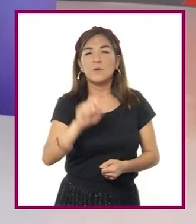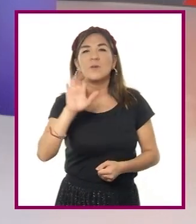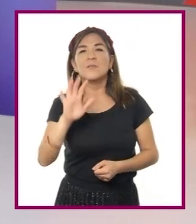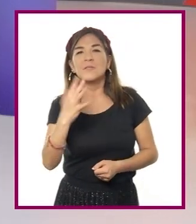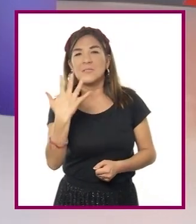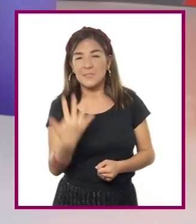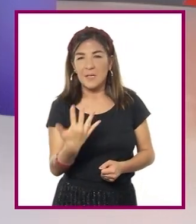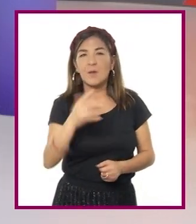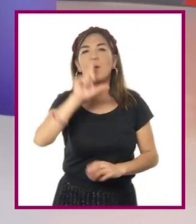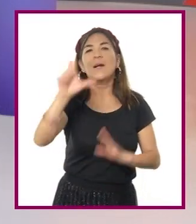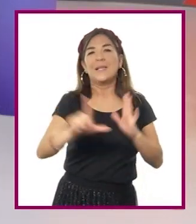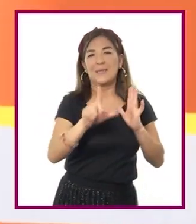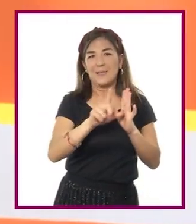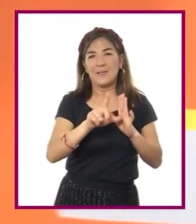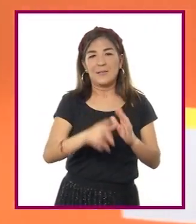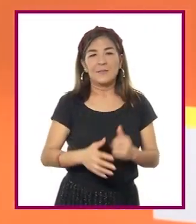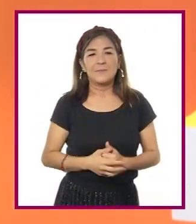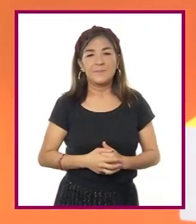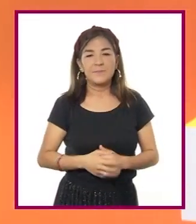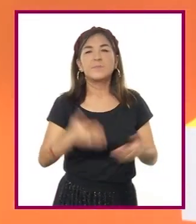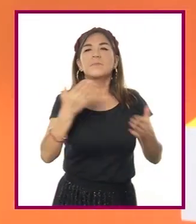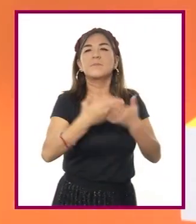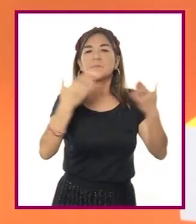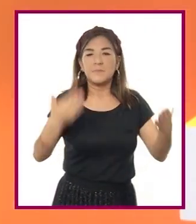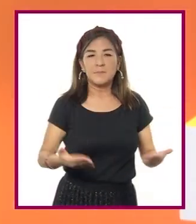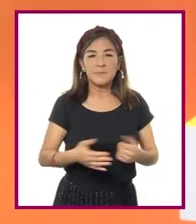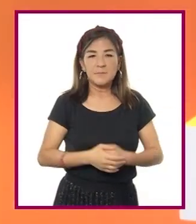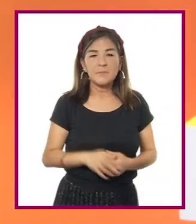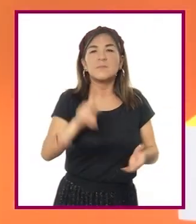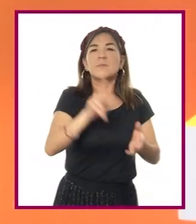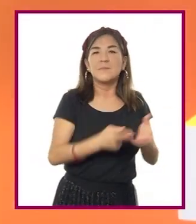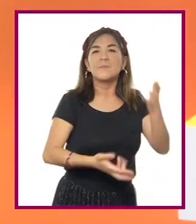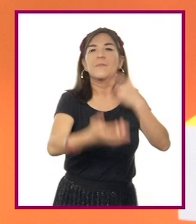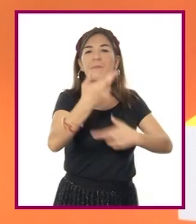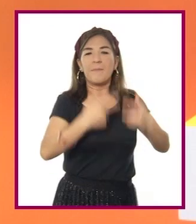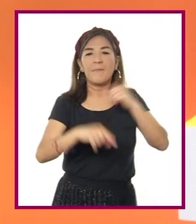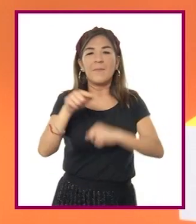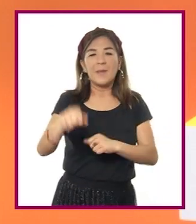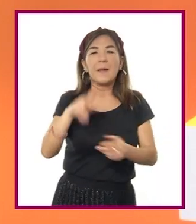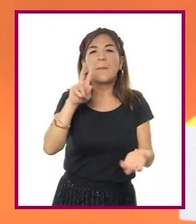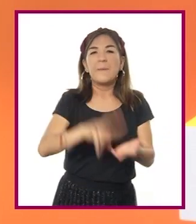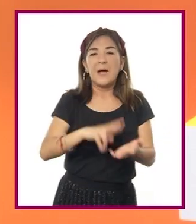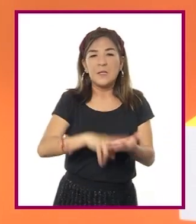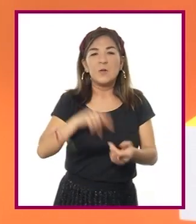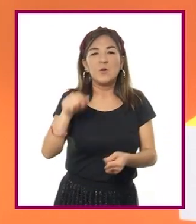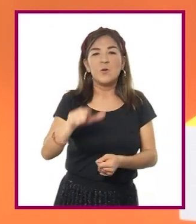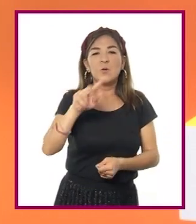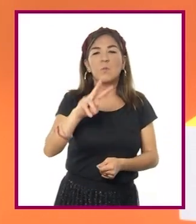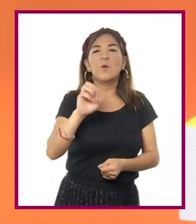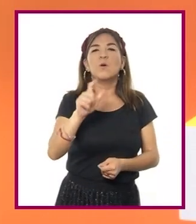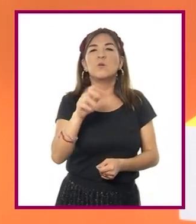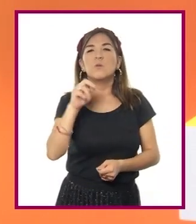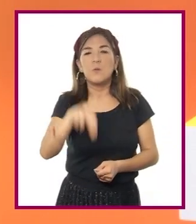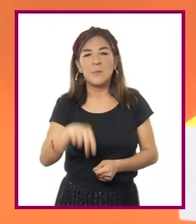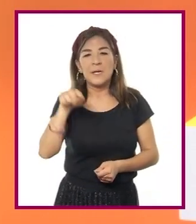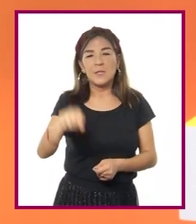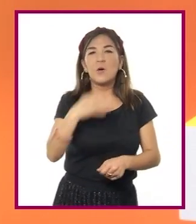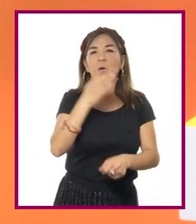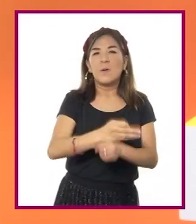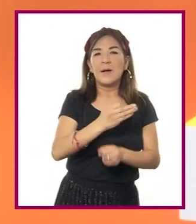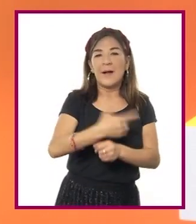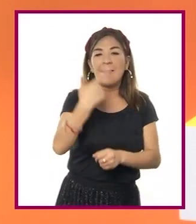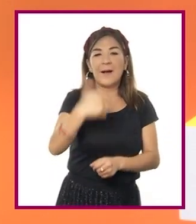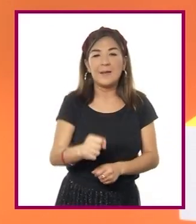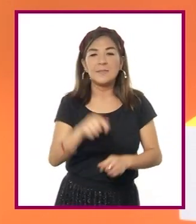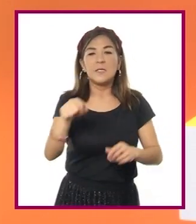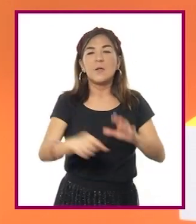4.5 litros. Ahora, regresen a la estimación que hicieron del volumen que ocupa este gas a